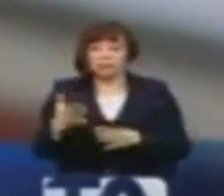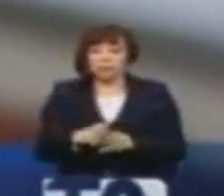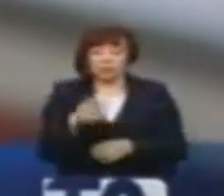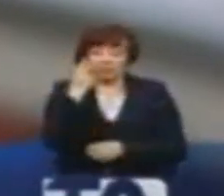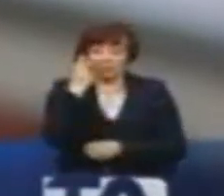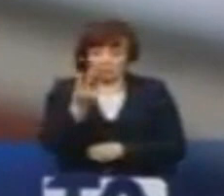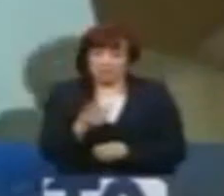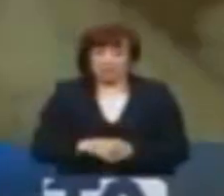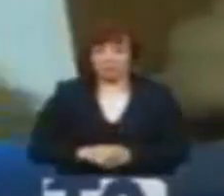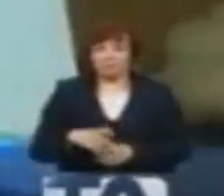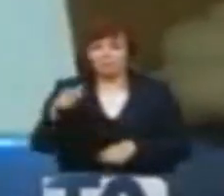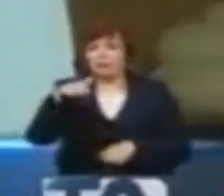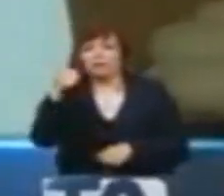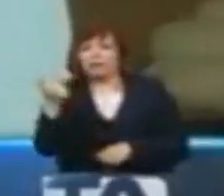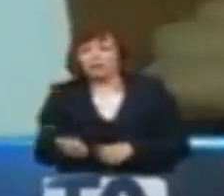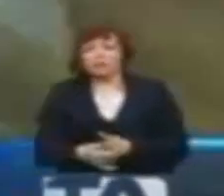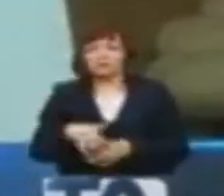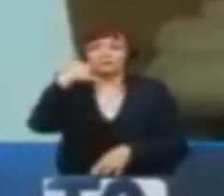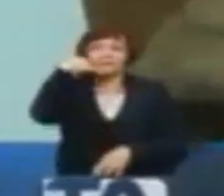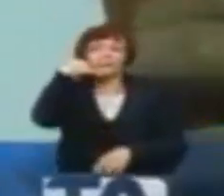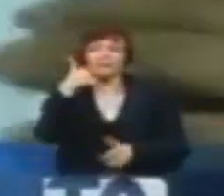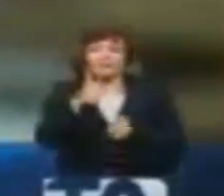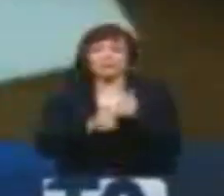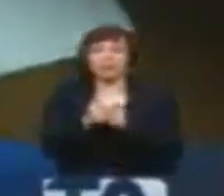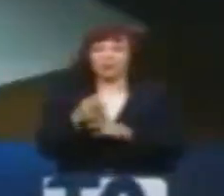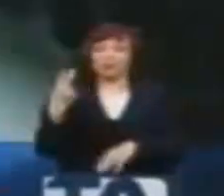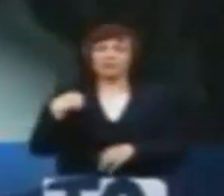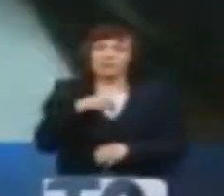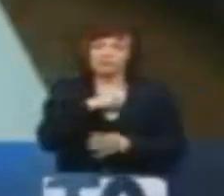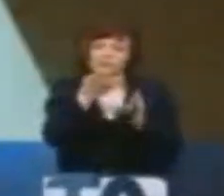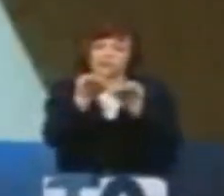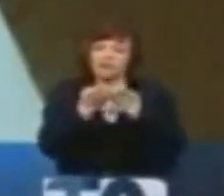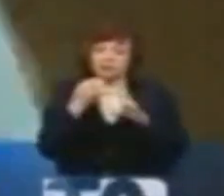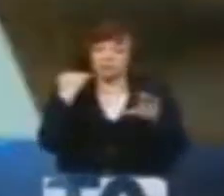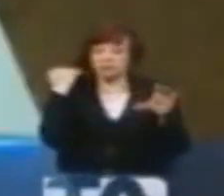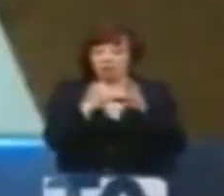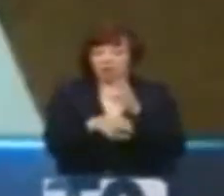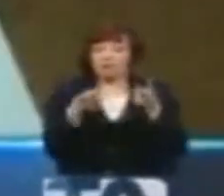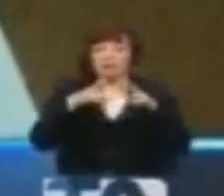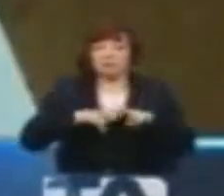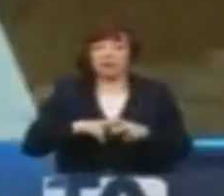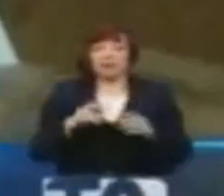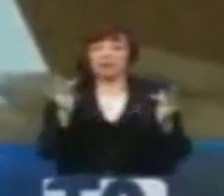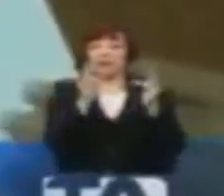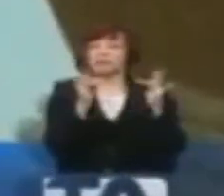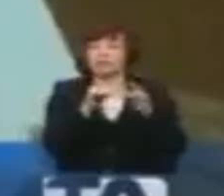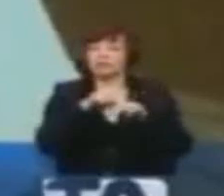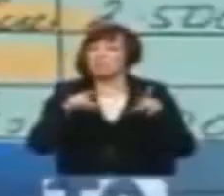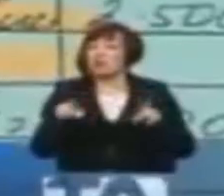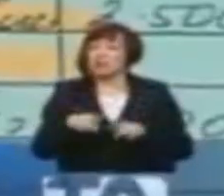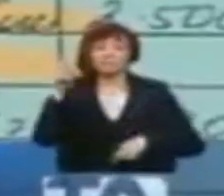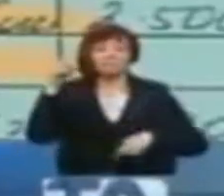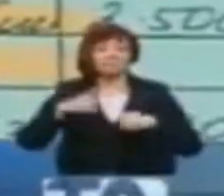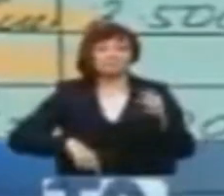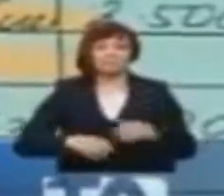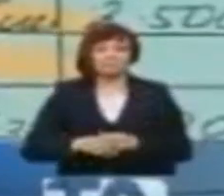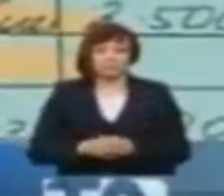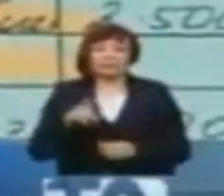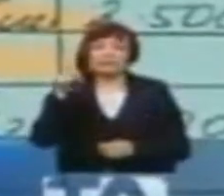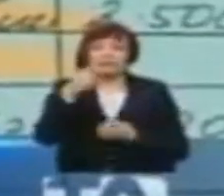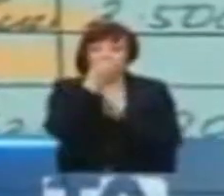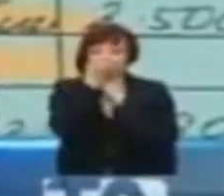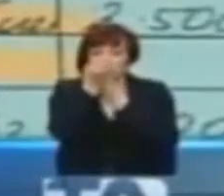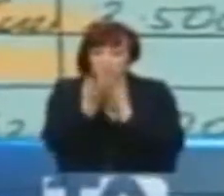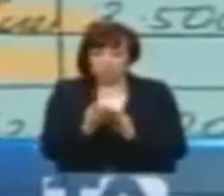a través de teléfonos y correos electrónicos, intentamos sin éxito contactar a los firmantes de los contratos. Con la información